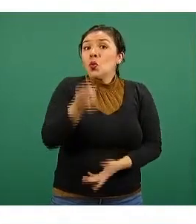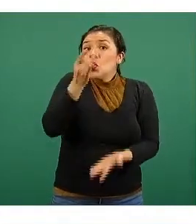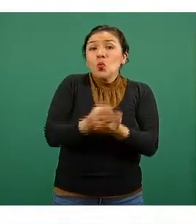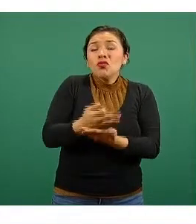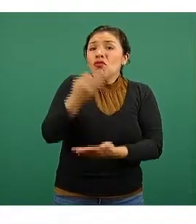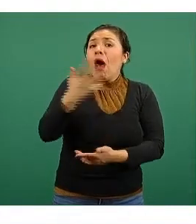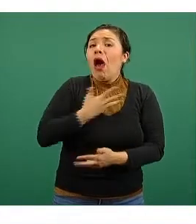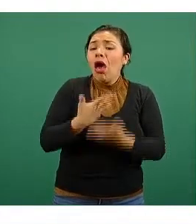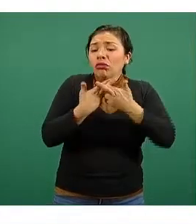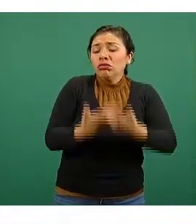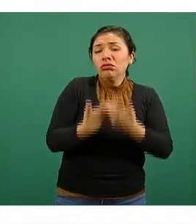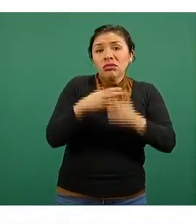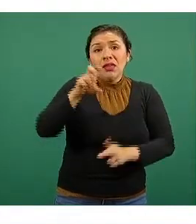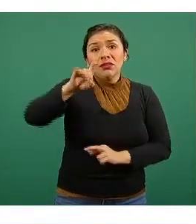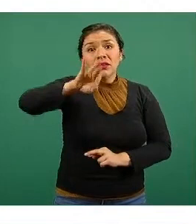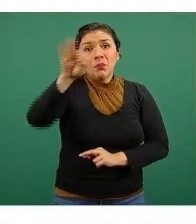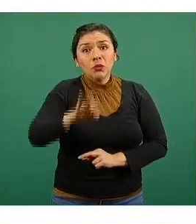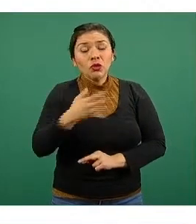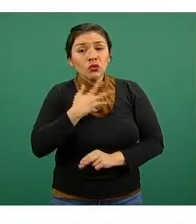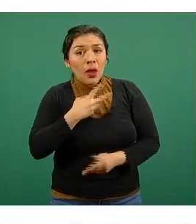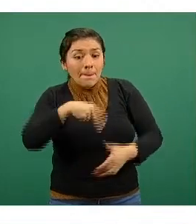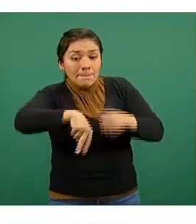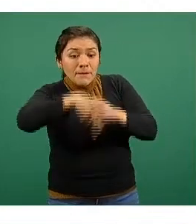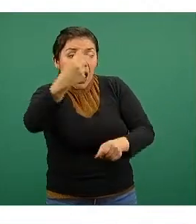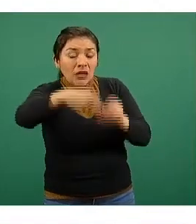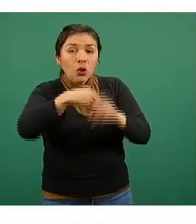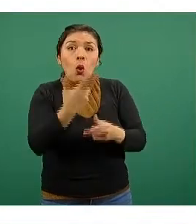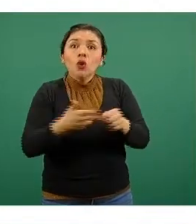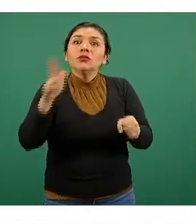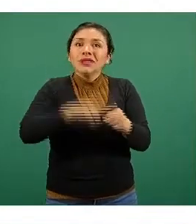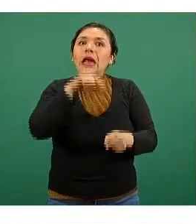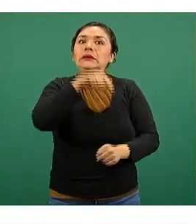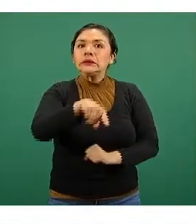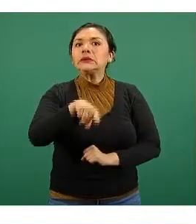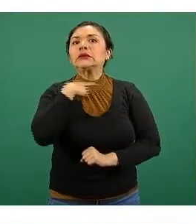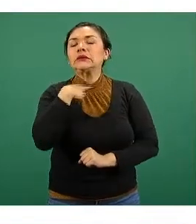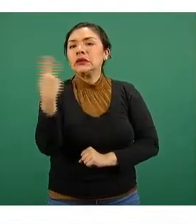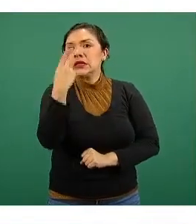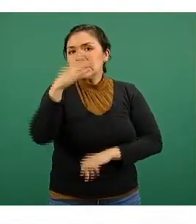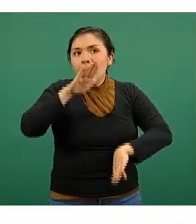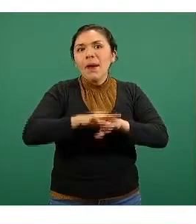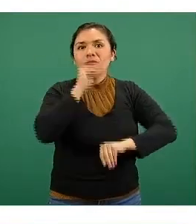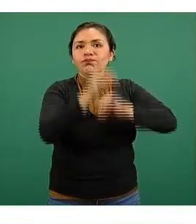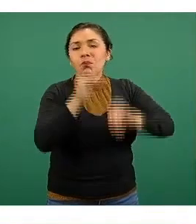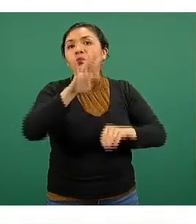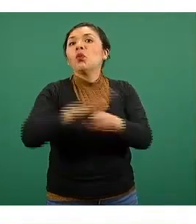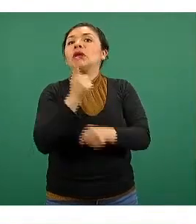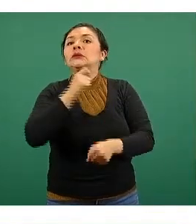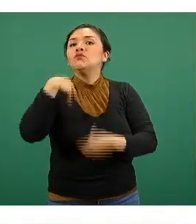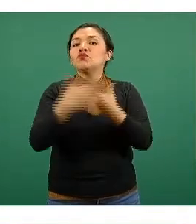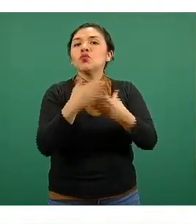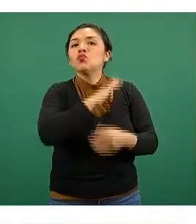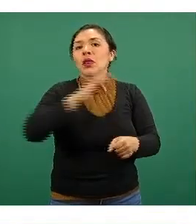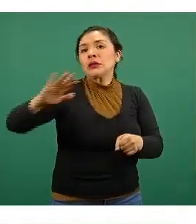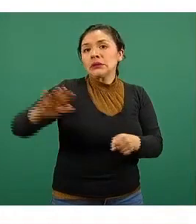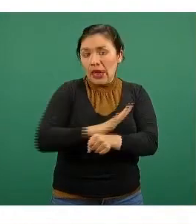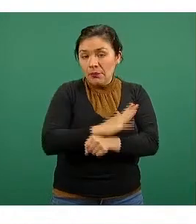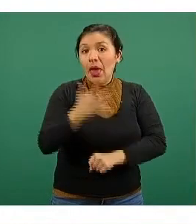de disponibilidad es cuando inicia lógicamente el mayor riesgo de saturación. 6 entidades están en este